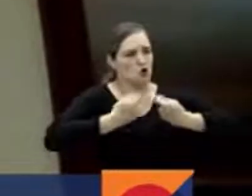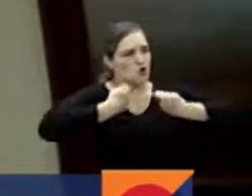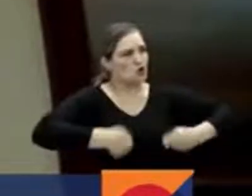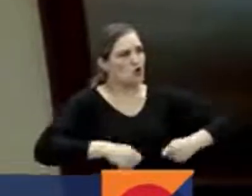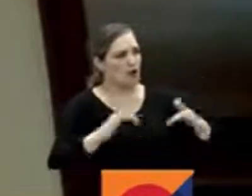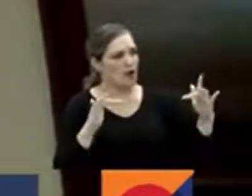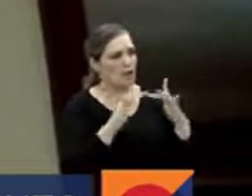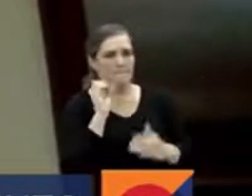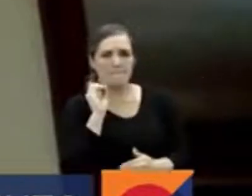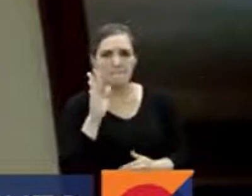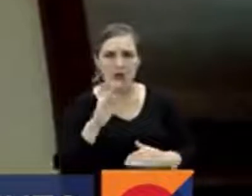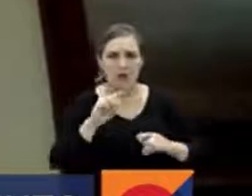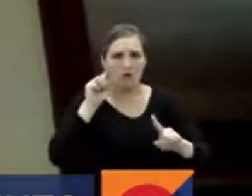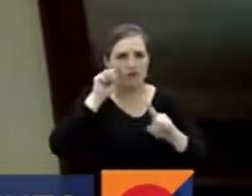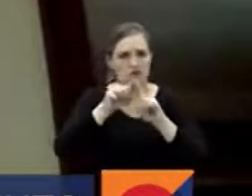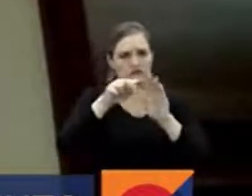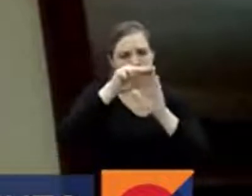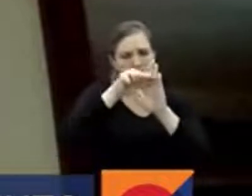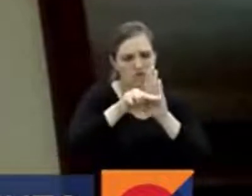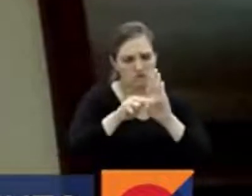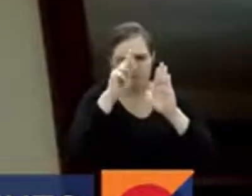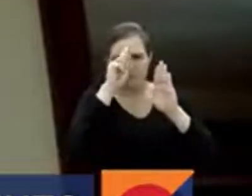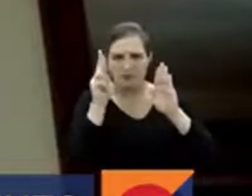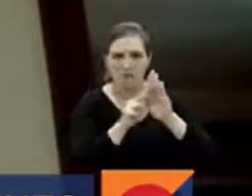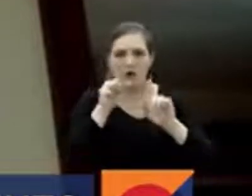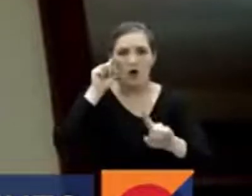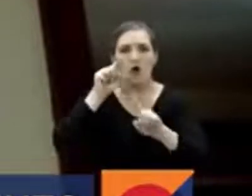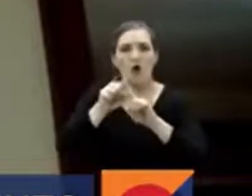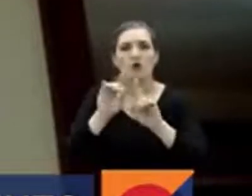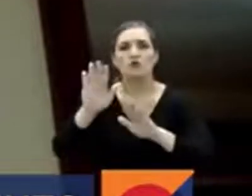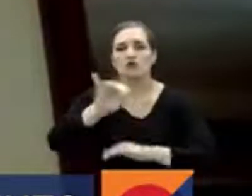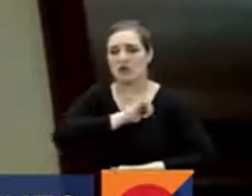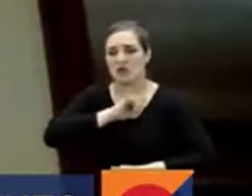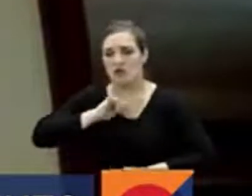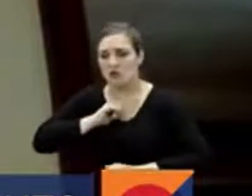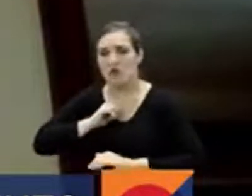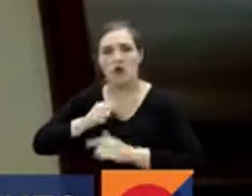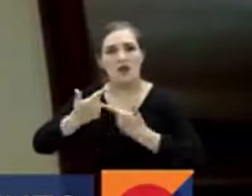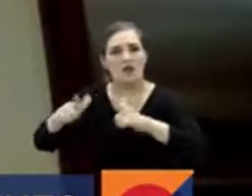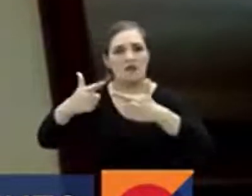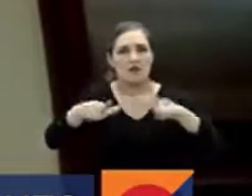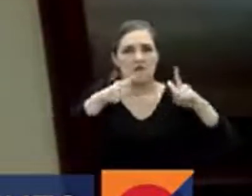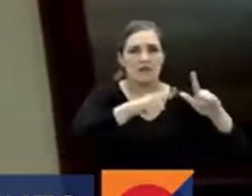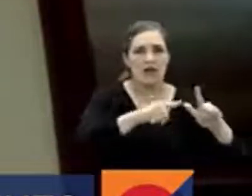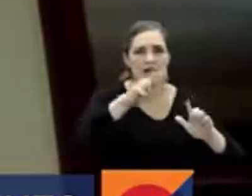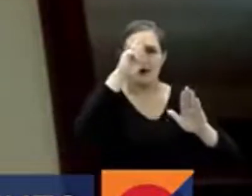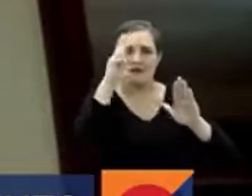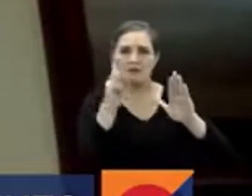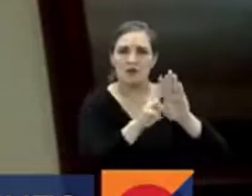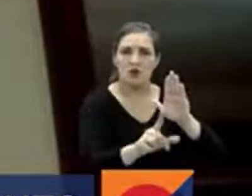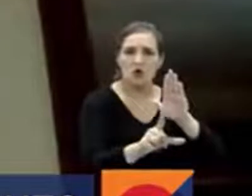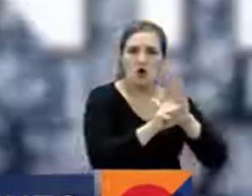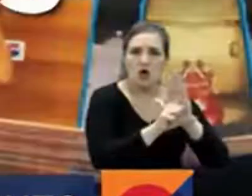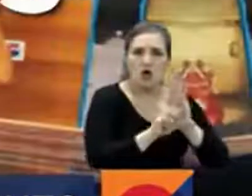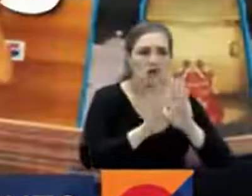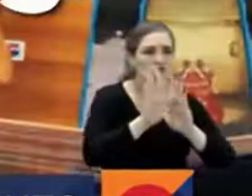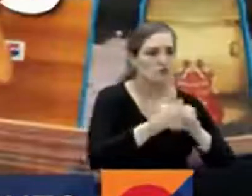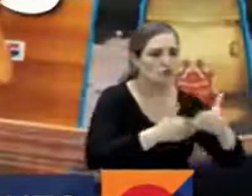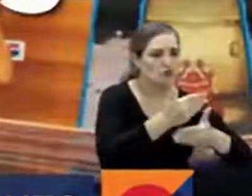rectores: la promoción y la defensa activa de las libertades individuales, el respeto a la legalidad y a la iniciativa